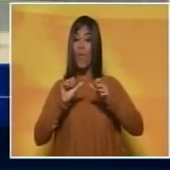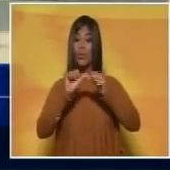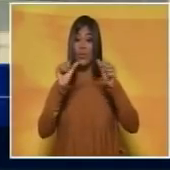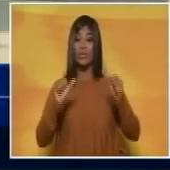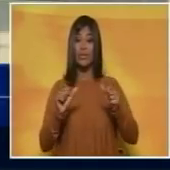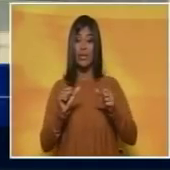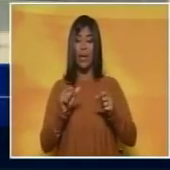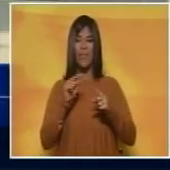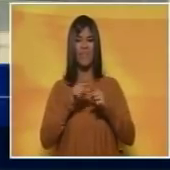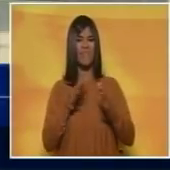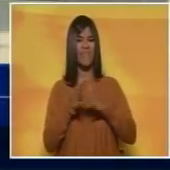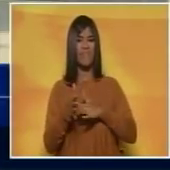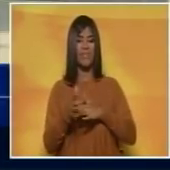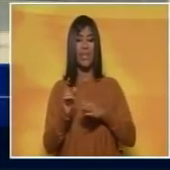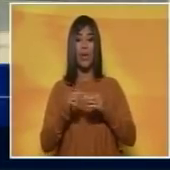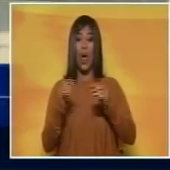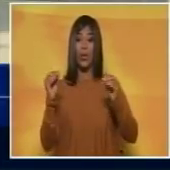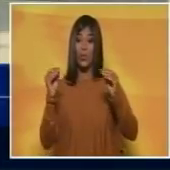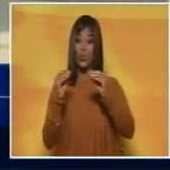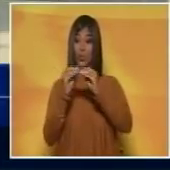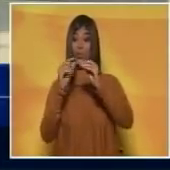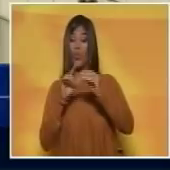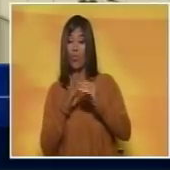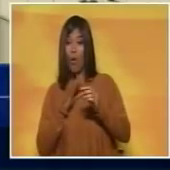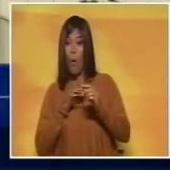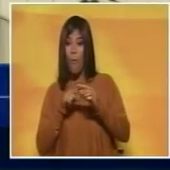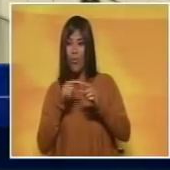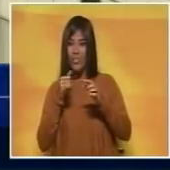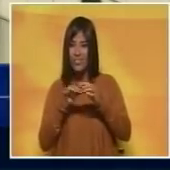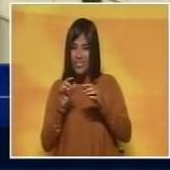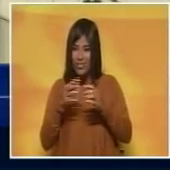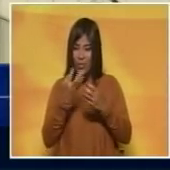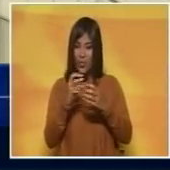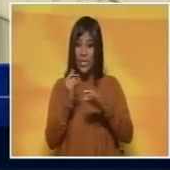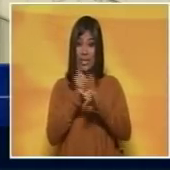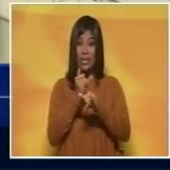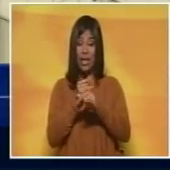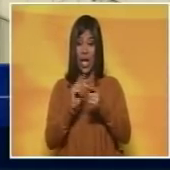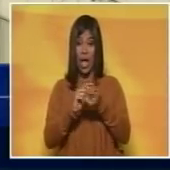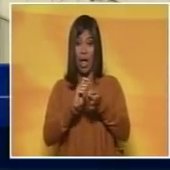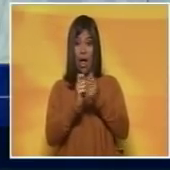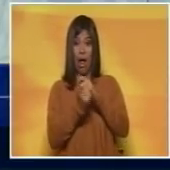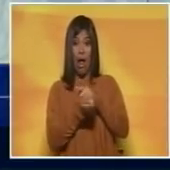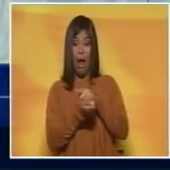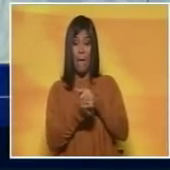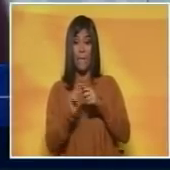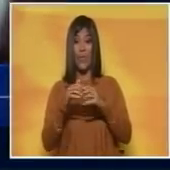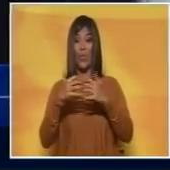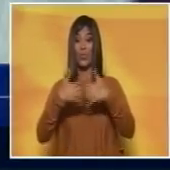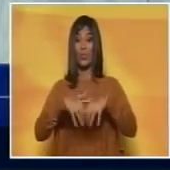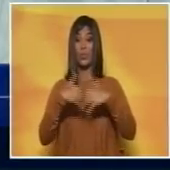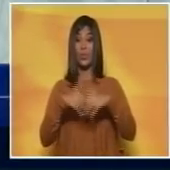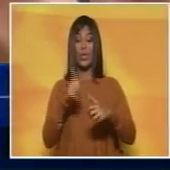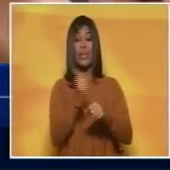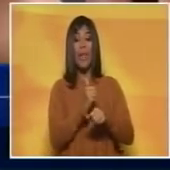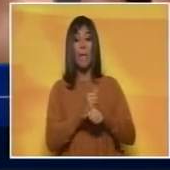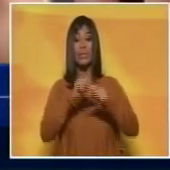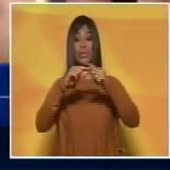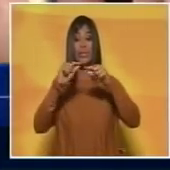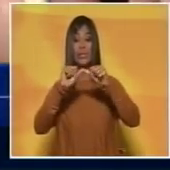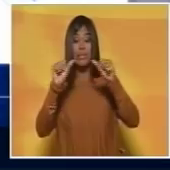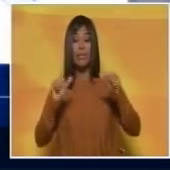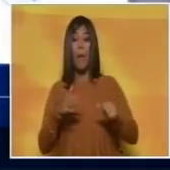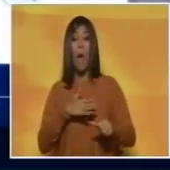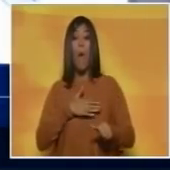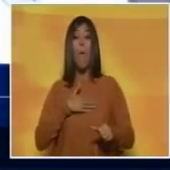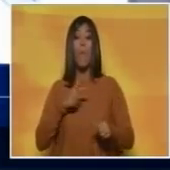operativo radica en su compatibilidad con las aplicaciones de Android. Según el rotativo, la compañía trabaja en un sistema que